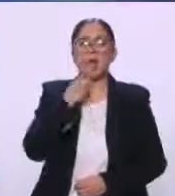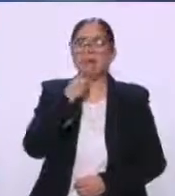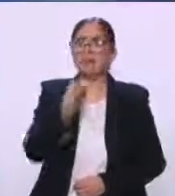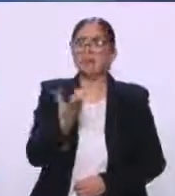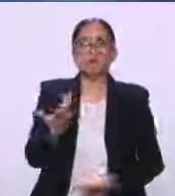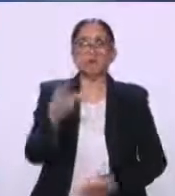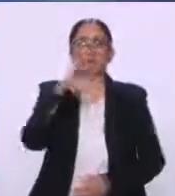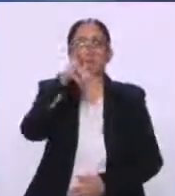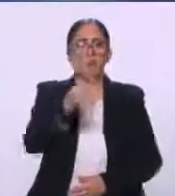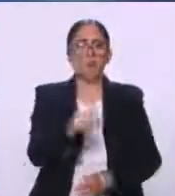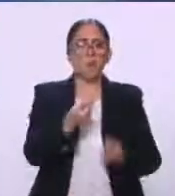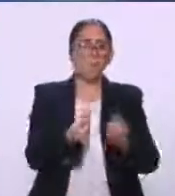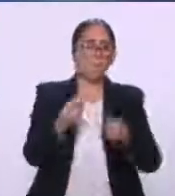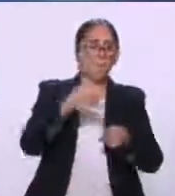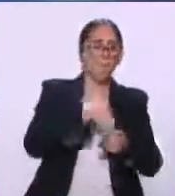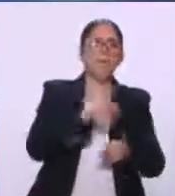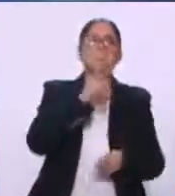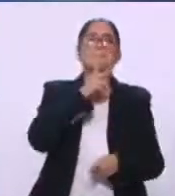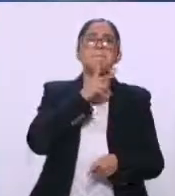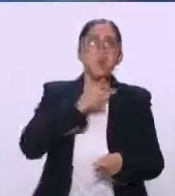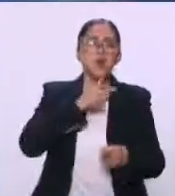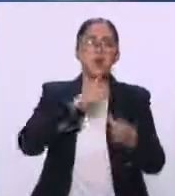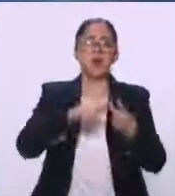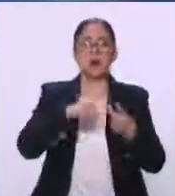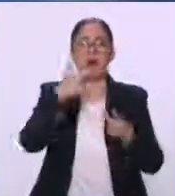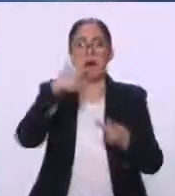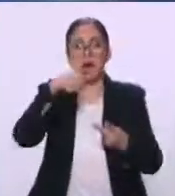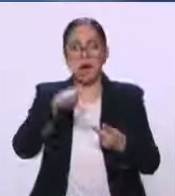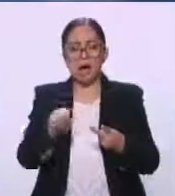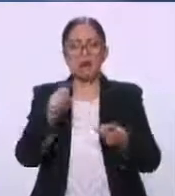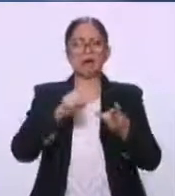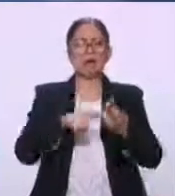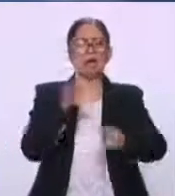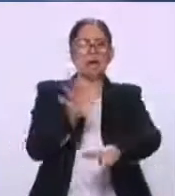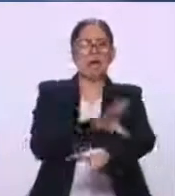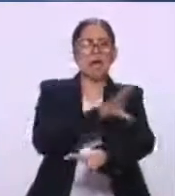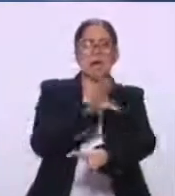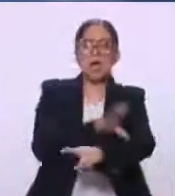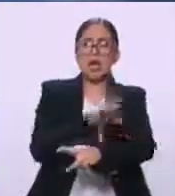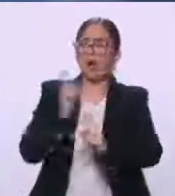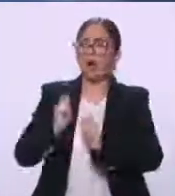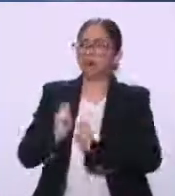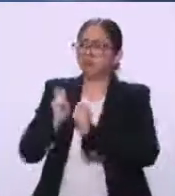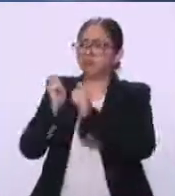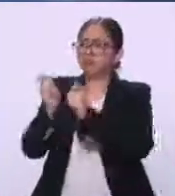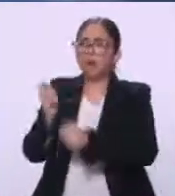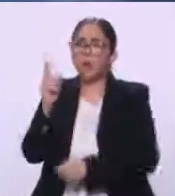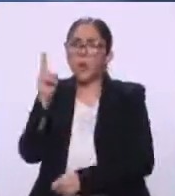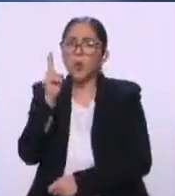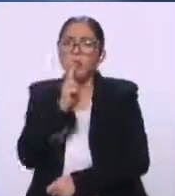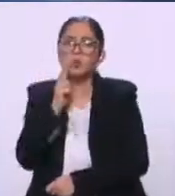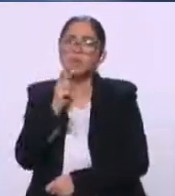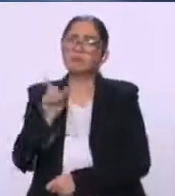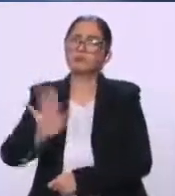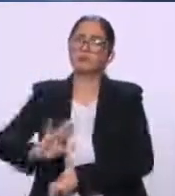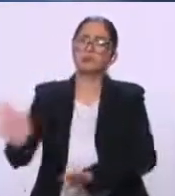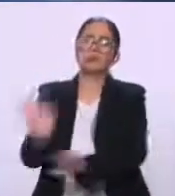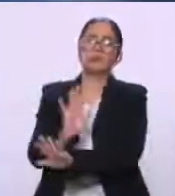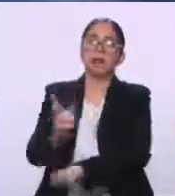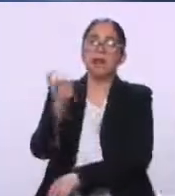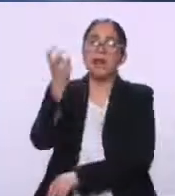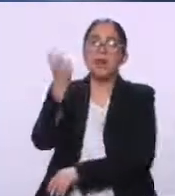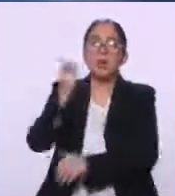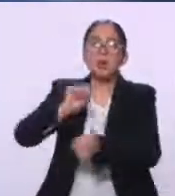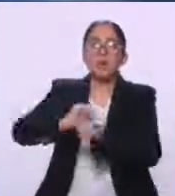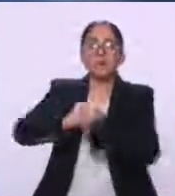nuestro petróleo, nuestro gas, ni nuestra energía en manos de los rusos. Eso nos convertiría en un país de quinta